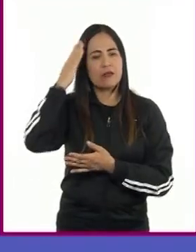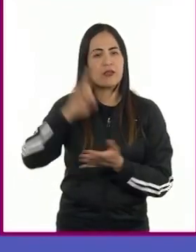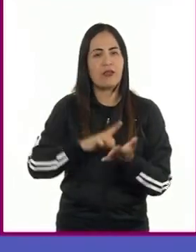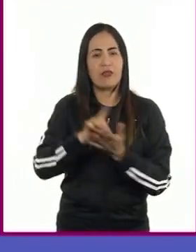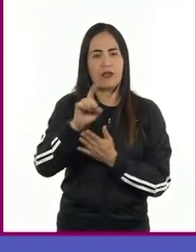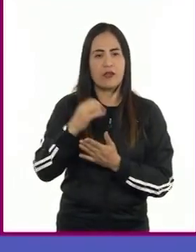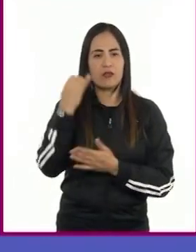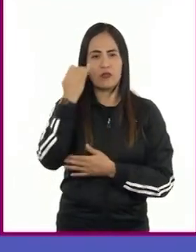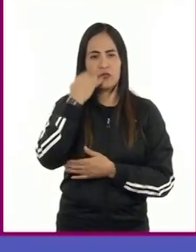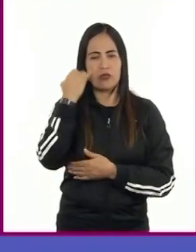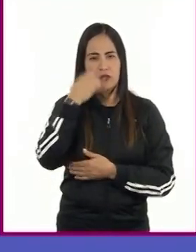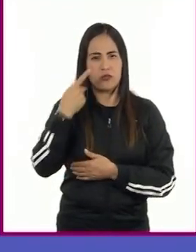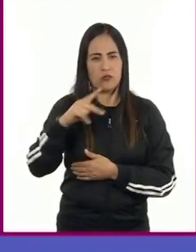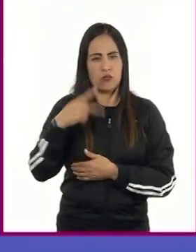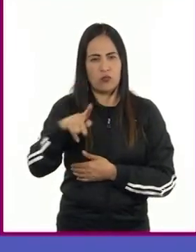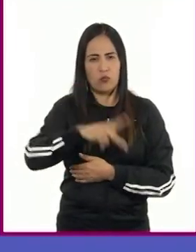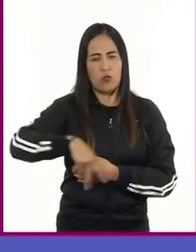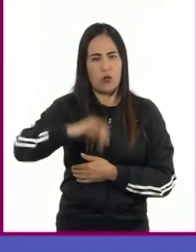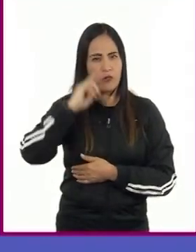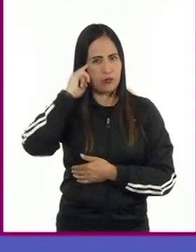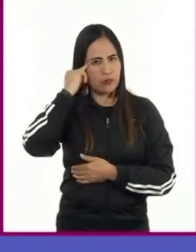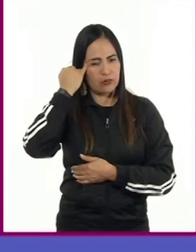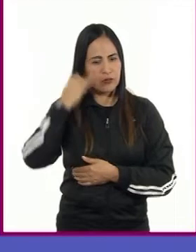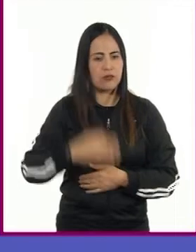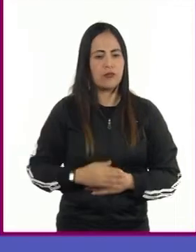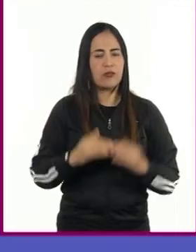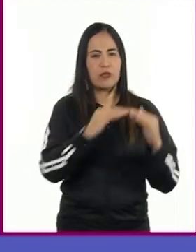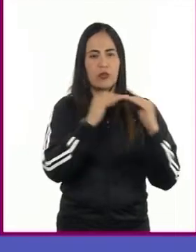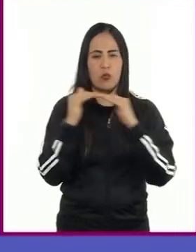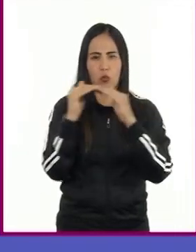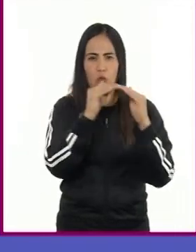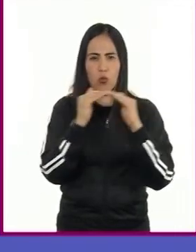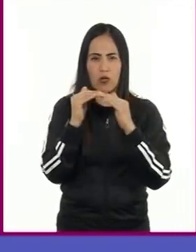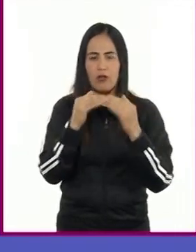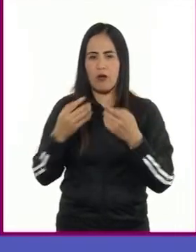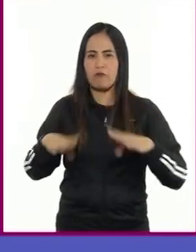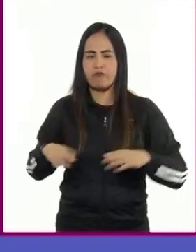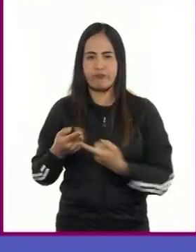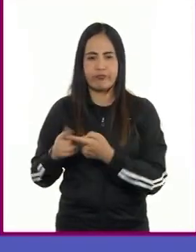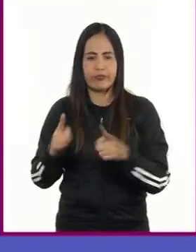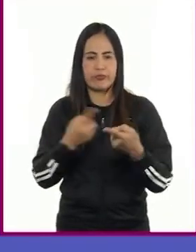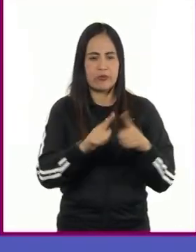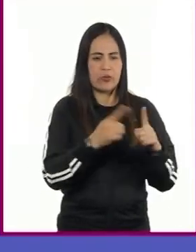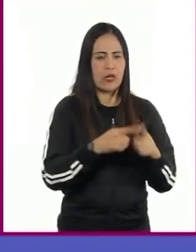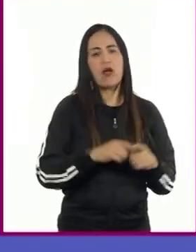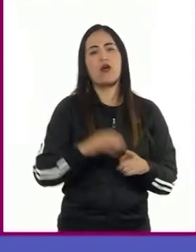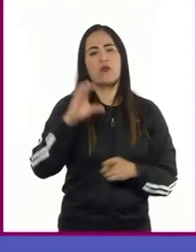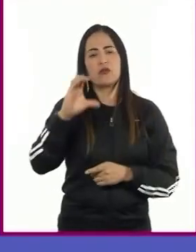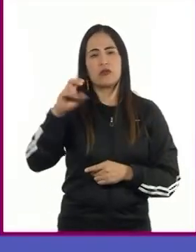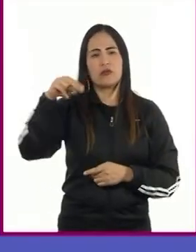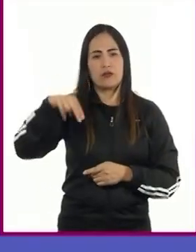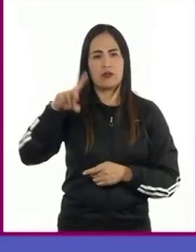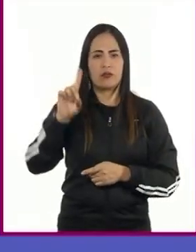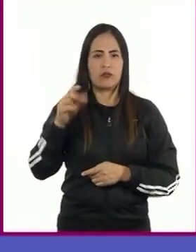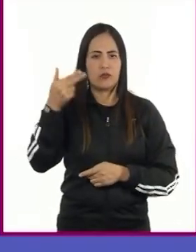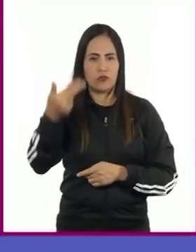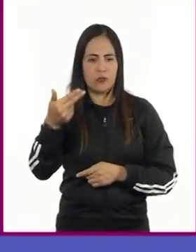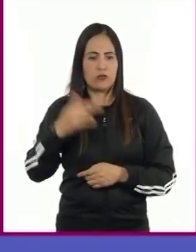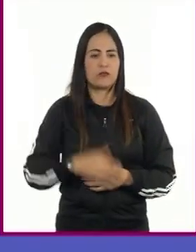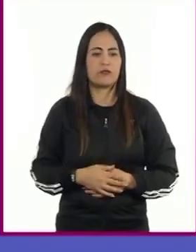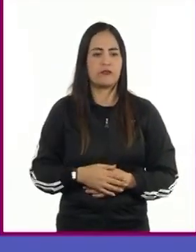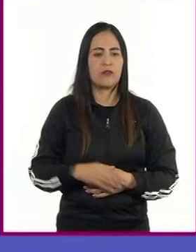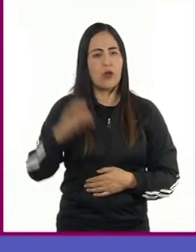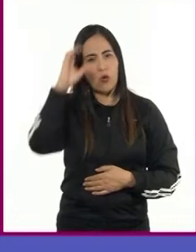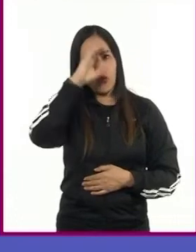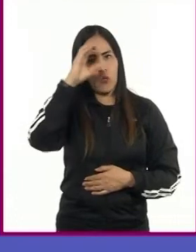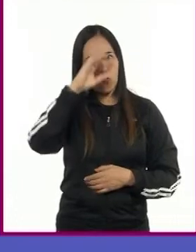los Pueblos Indígenas. Igualdad y diversidad de la Comisión Nacional de los Derechos Humanos. Culturas diversas se